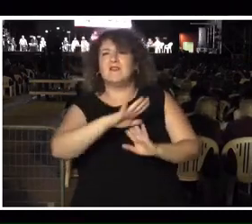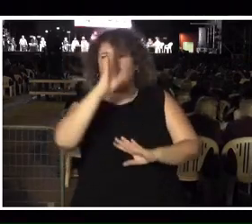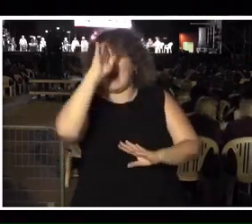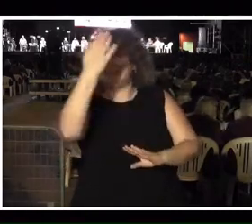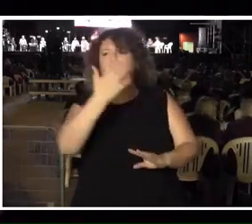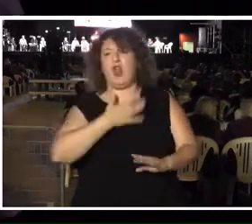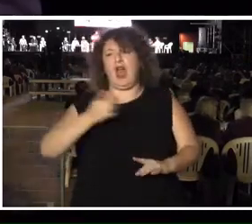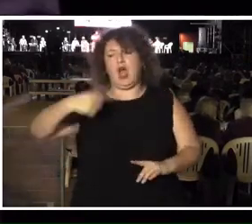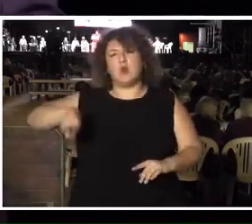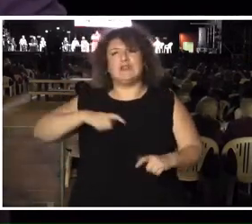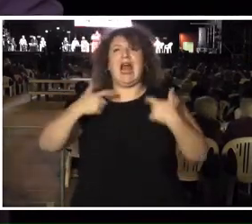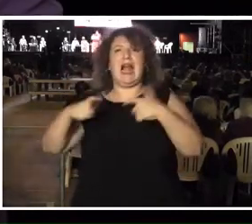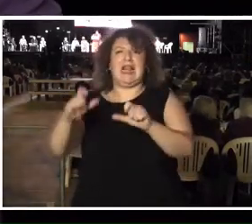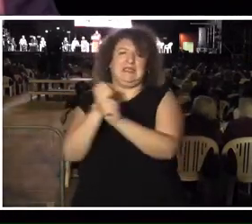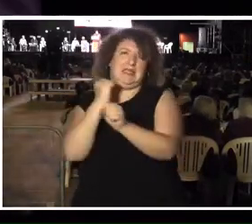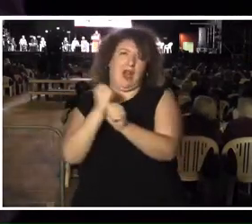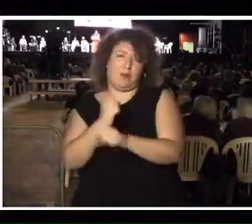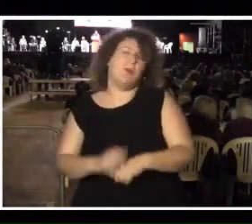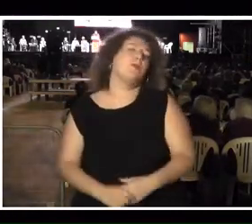clase.